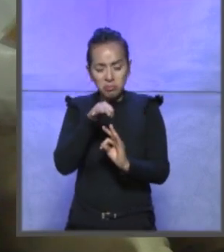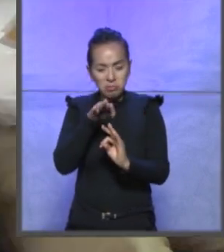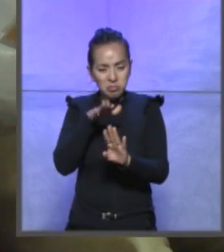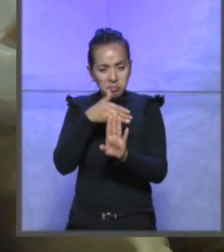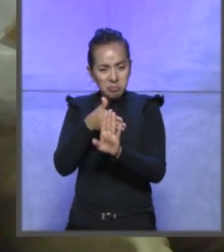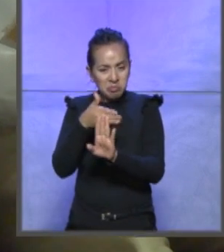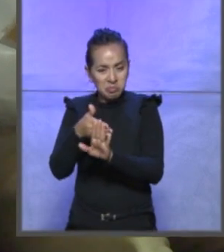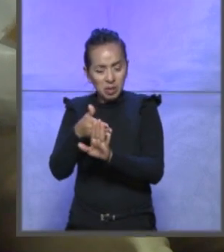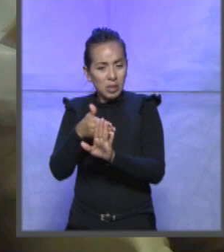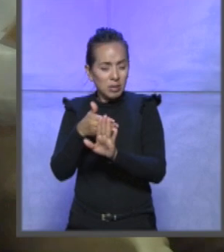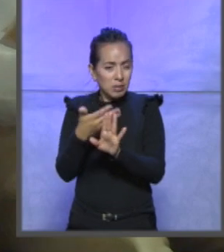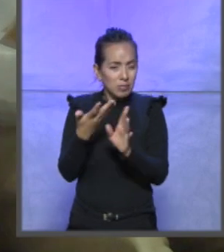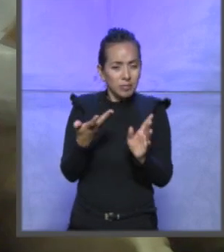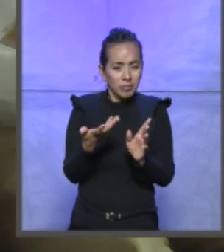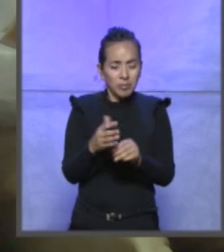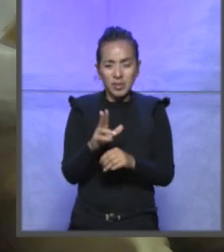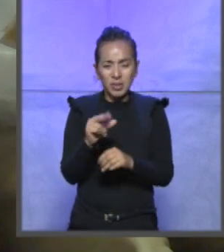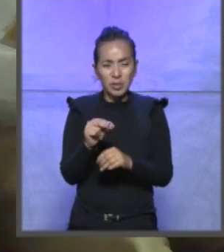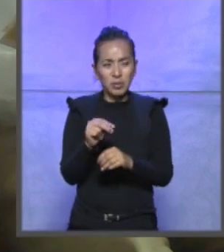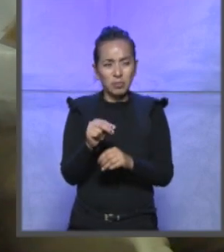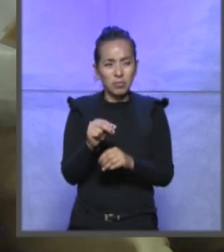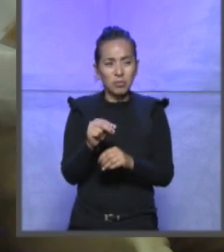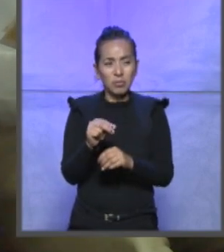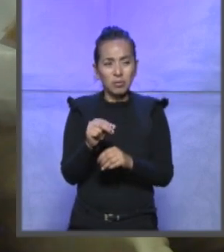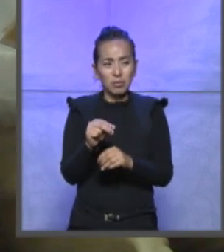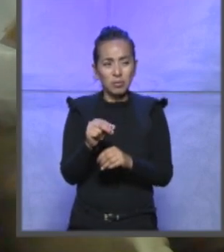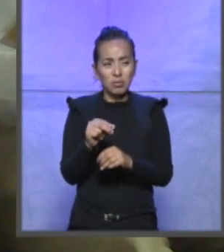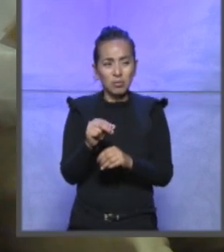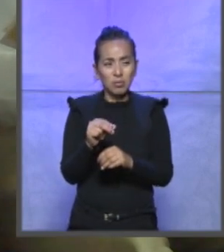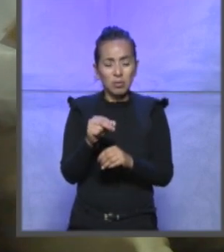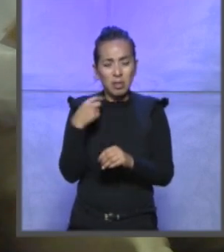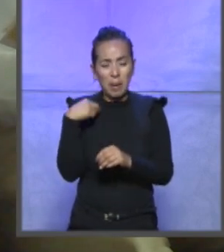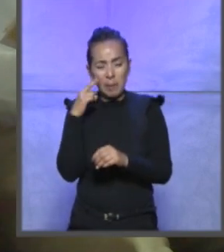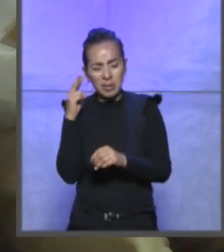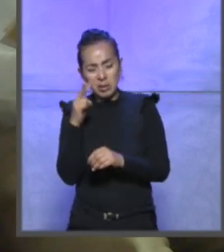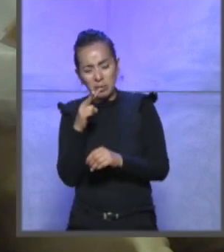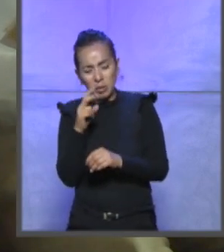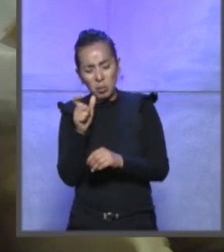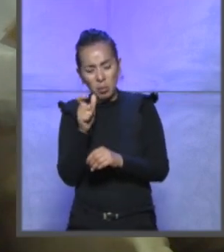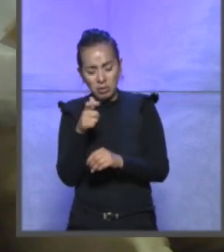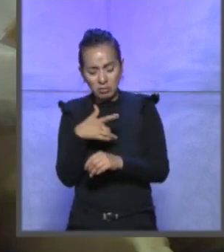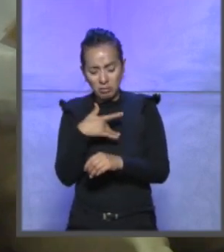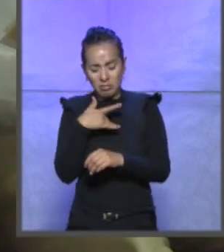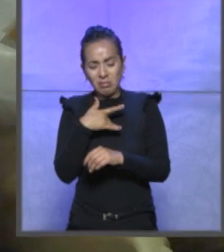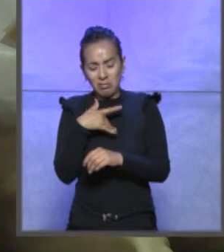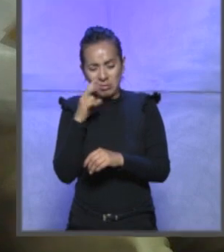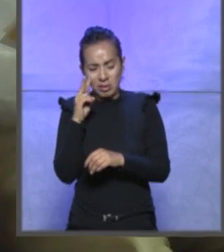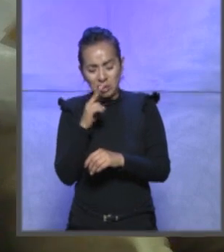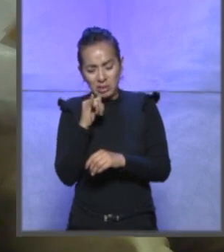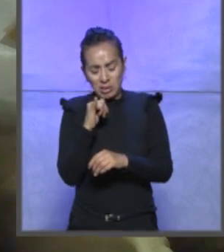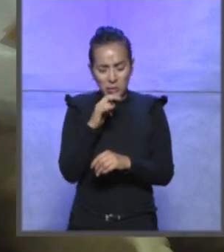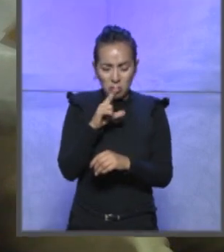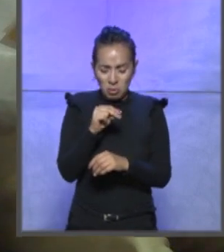desfavorable, en el cual a veces no lo logramos persuadir, no sabemos cuándo lo estamos haciendo, cuándo